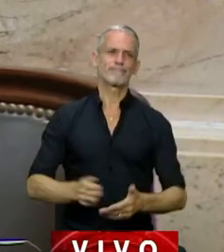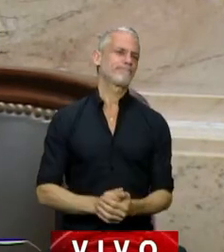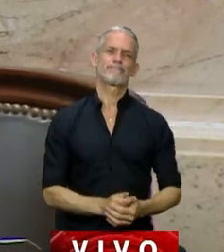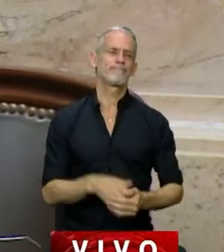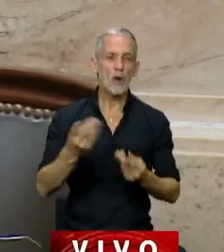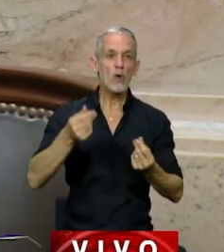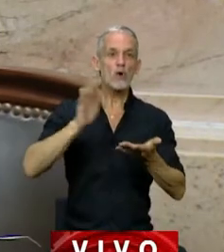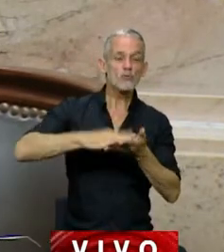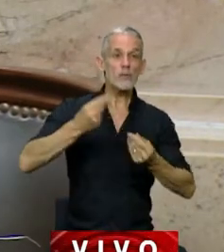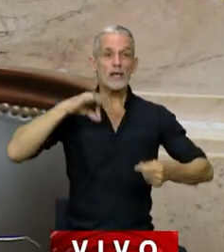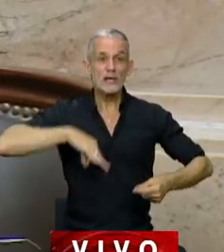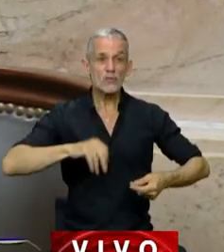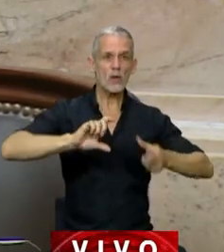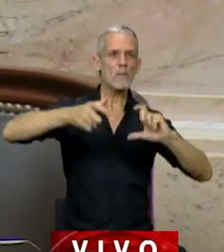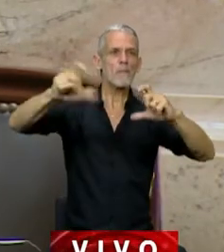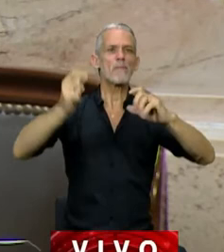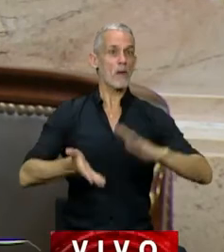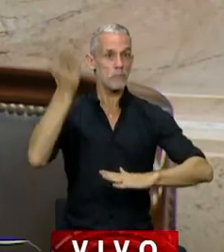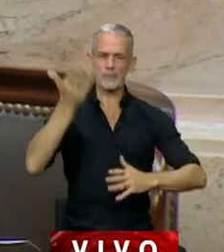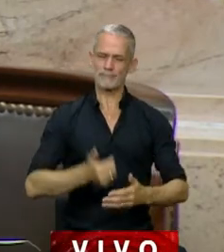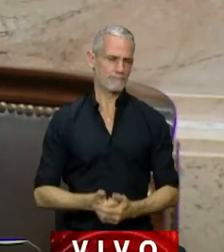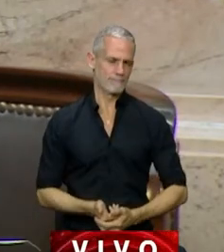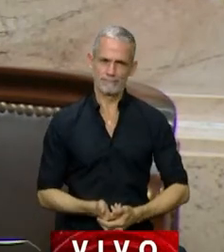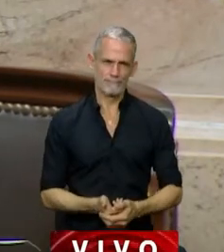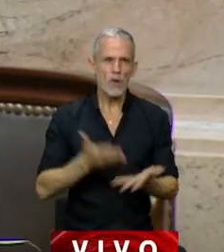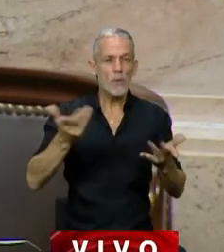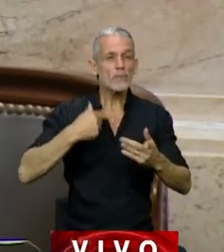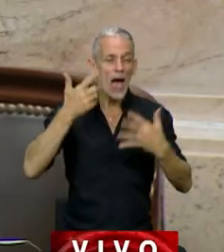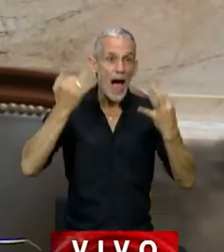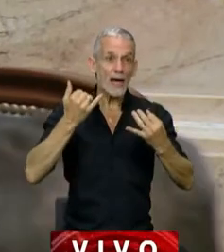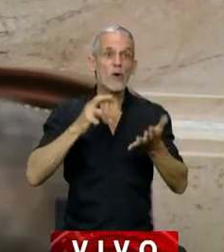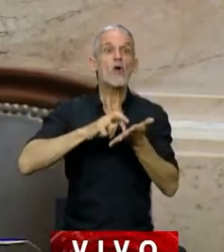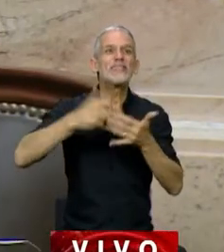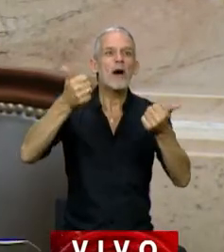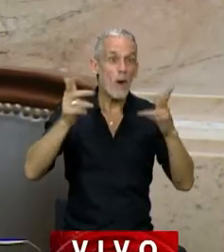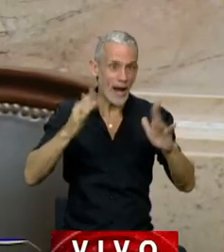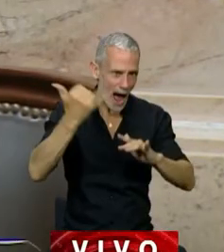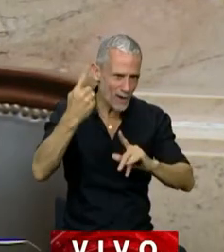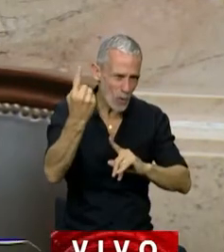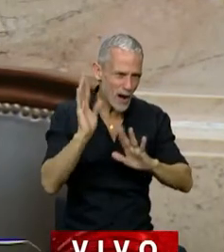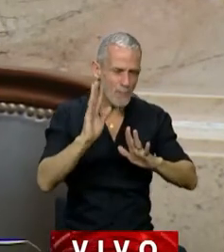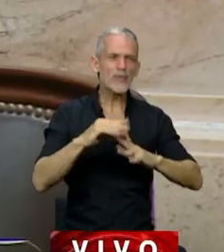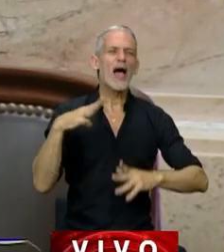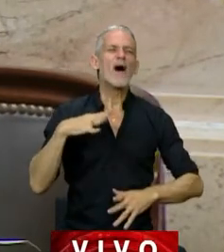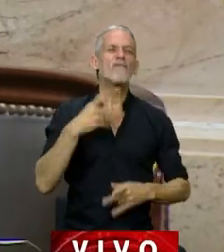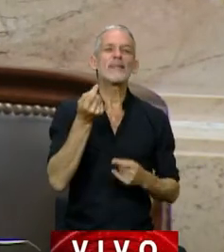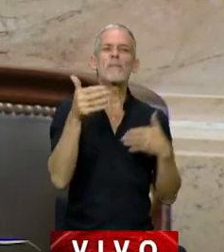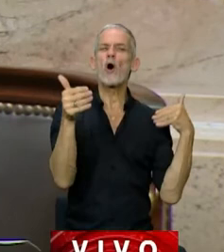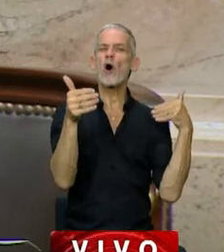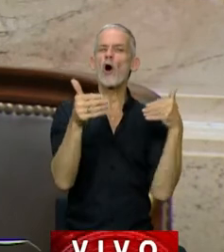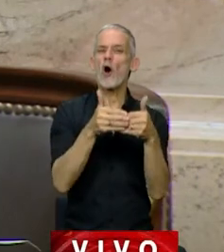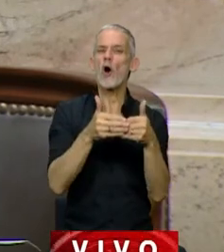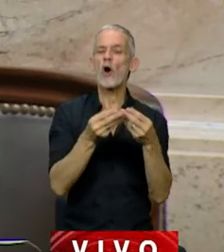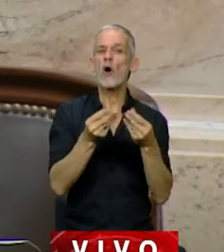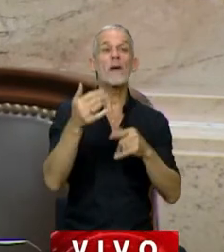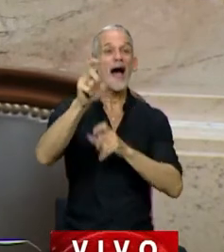la movilidad ascendente de todos los argentinos. Pero hay una buena noticia. falta muy poco tiempo